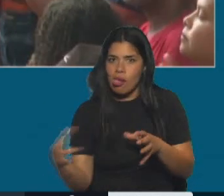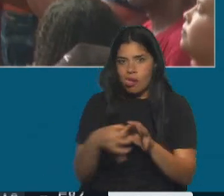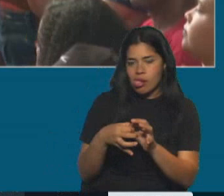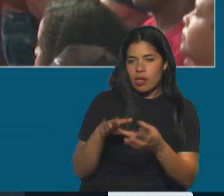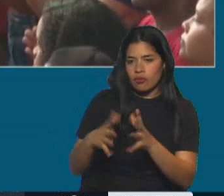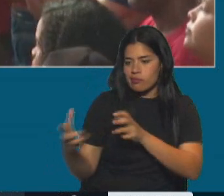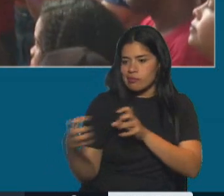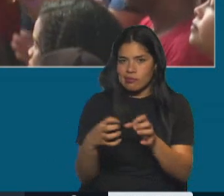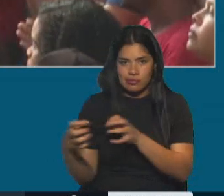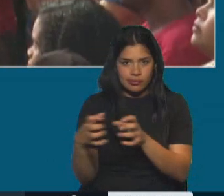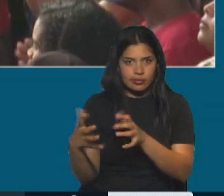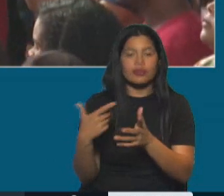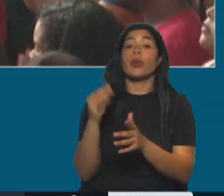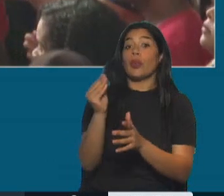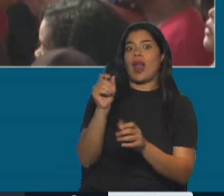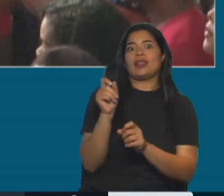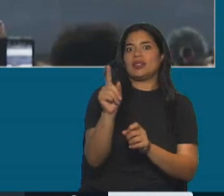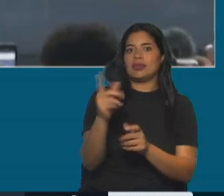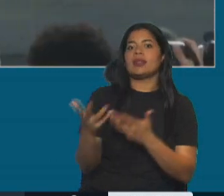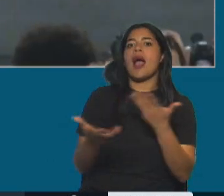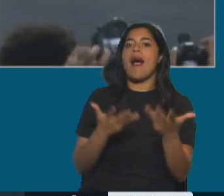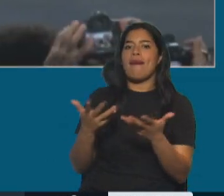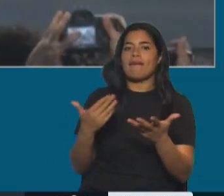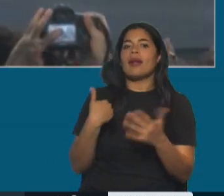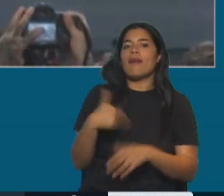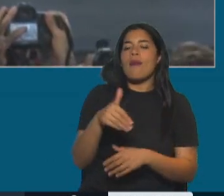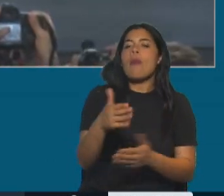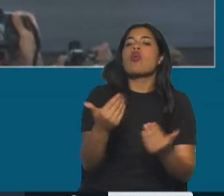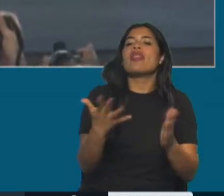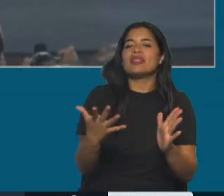y que nuevamente se convierte en el foco de la elección del 2 de octubre.